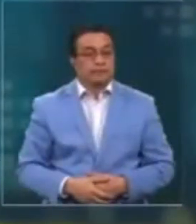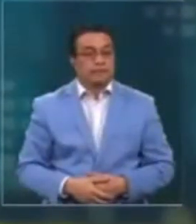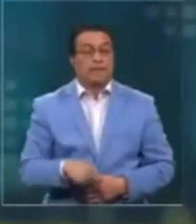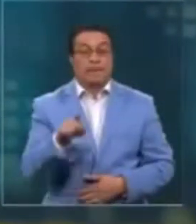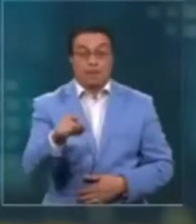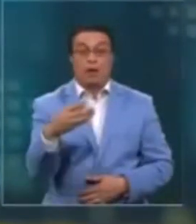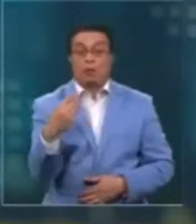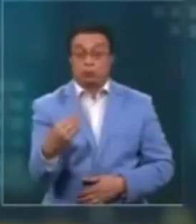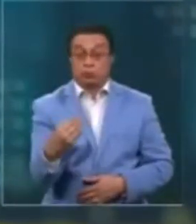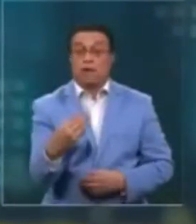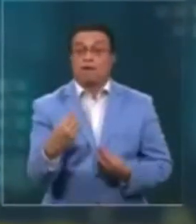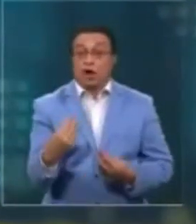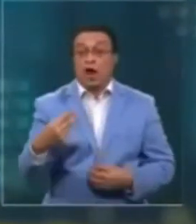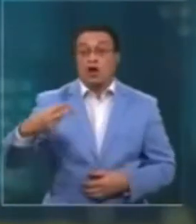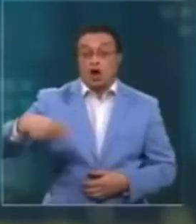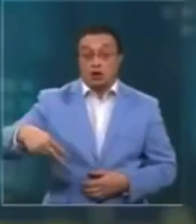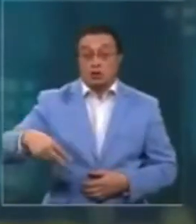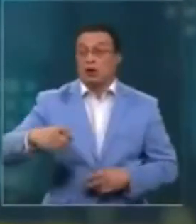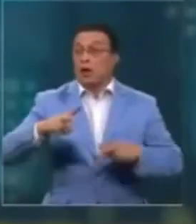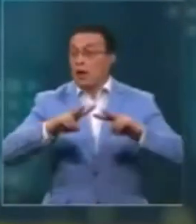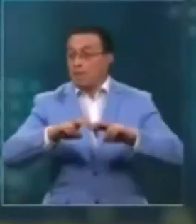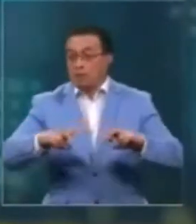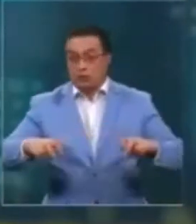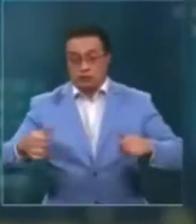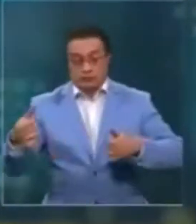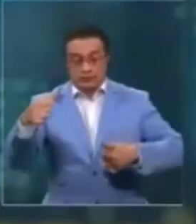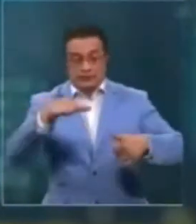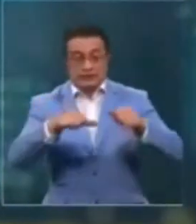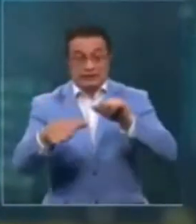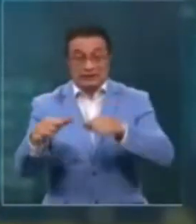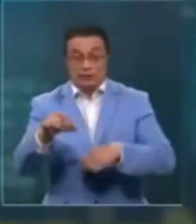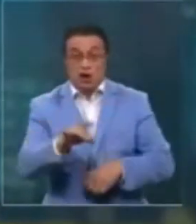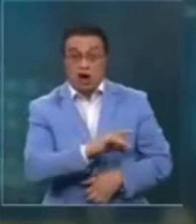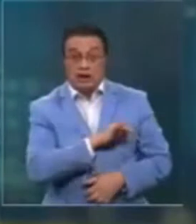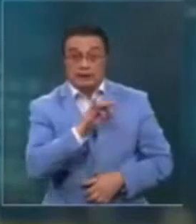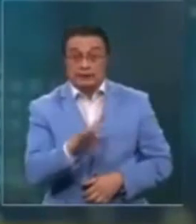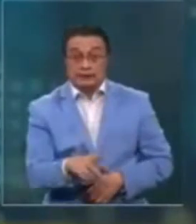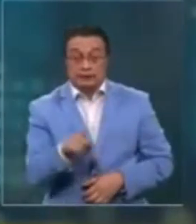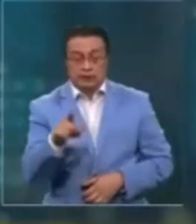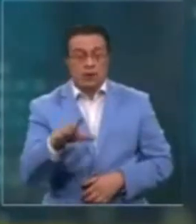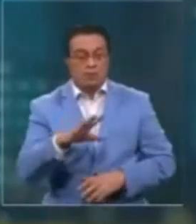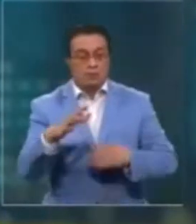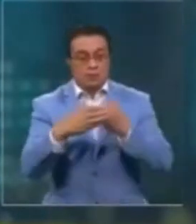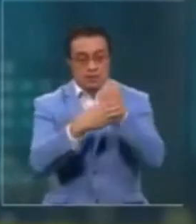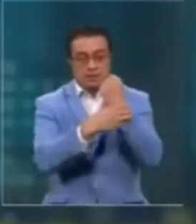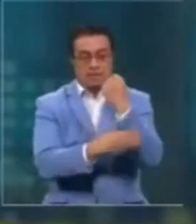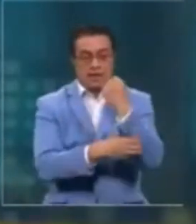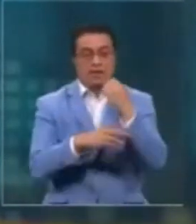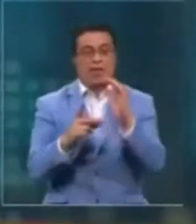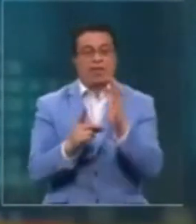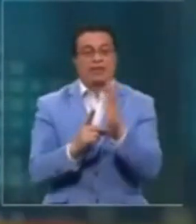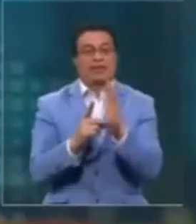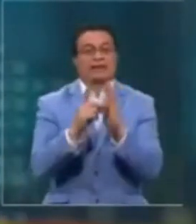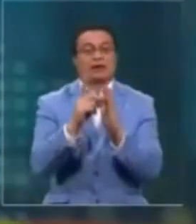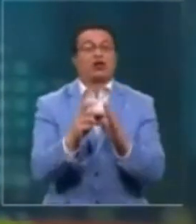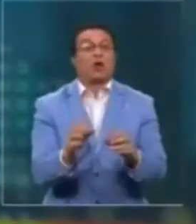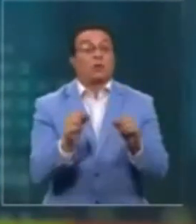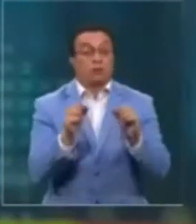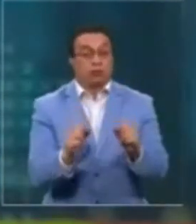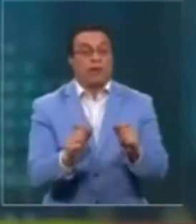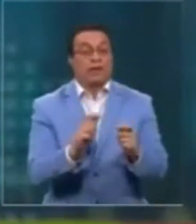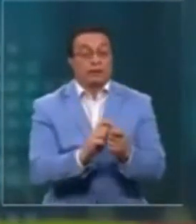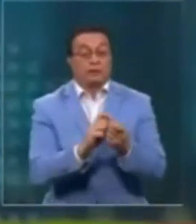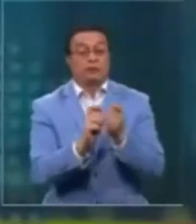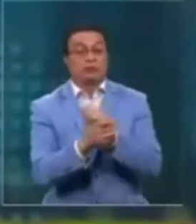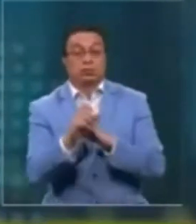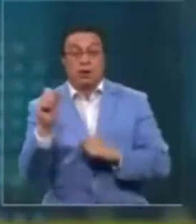Y esta podría ser una excelente noticia porque una investigación de científicos chilenos es el pilar para el desarrollo del que podría